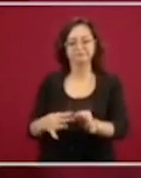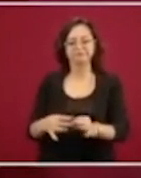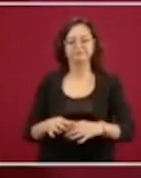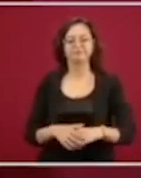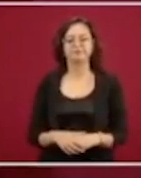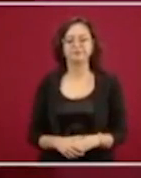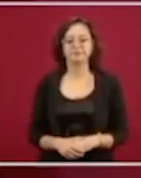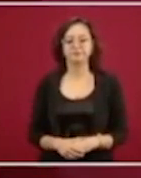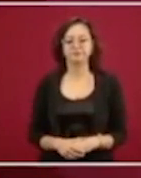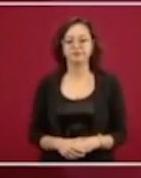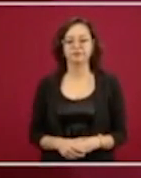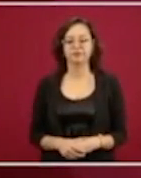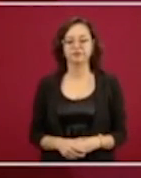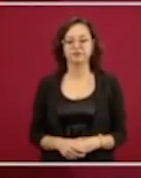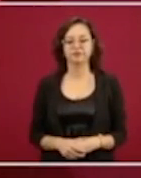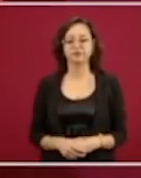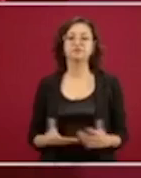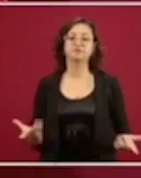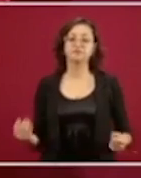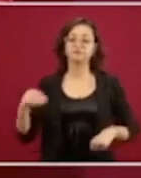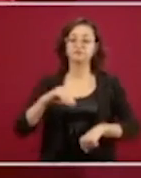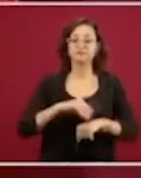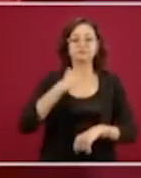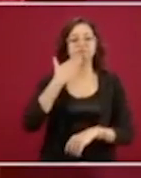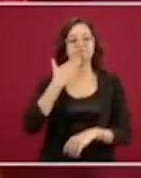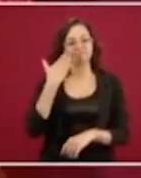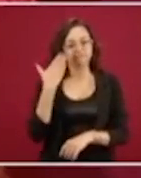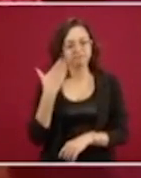Nos estamos portando bien,